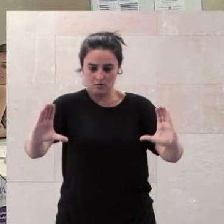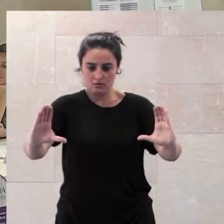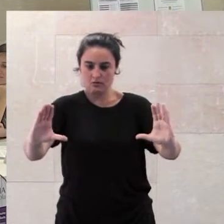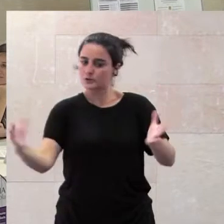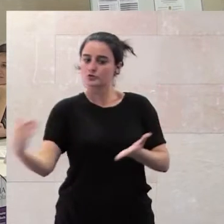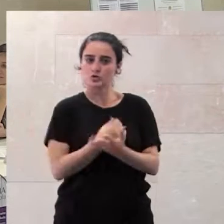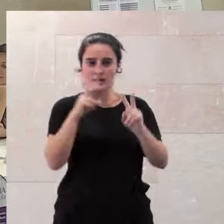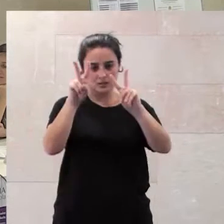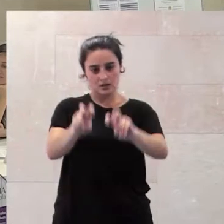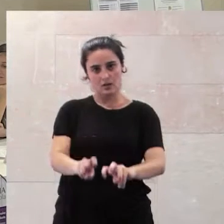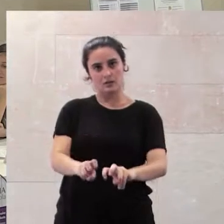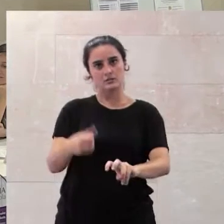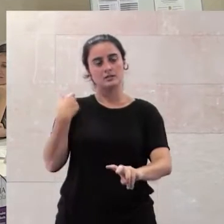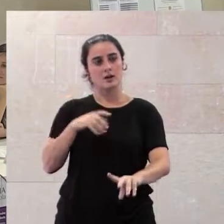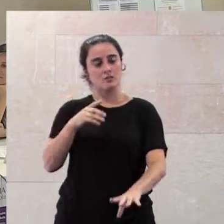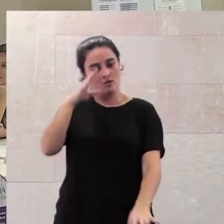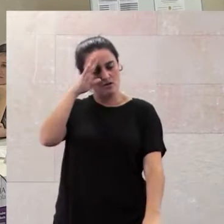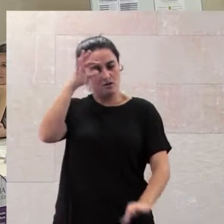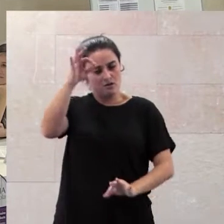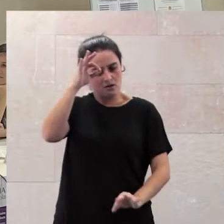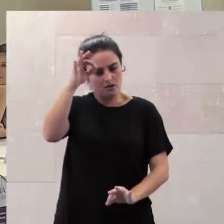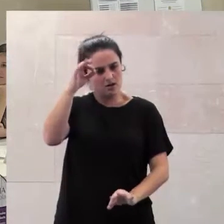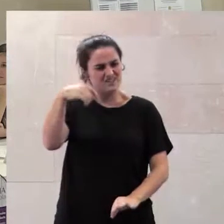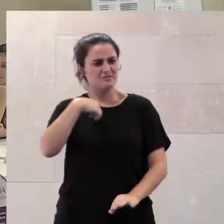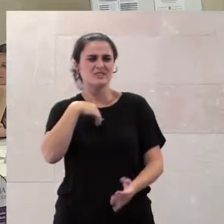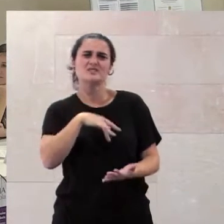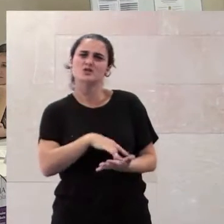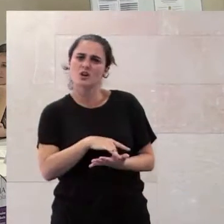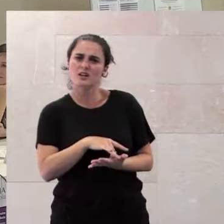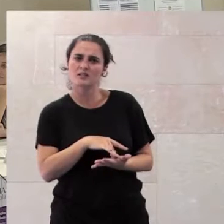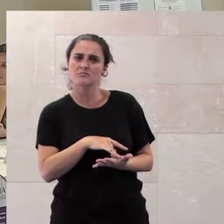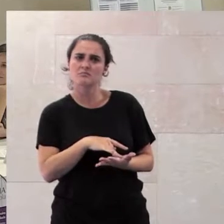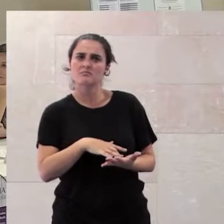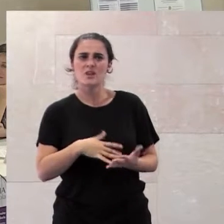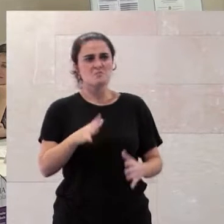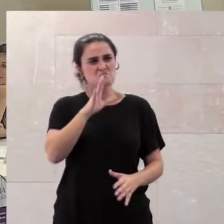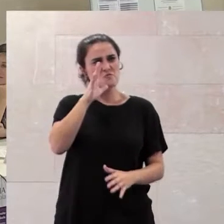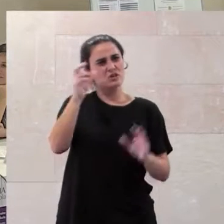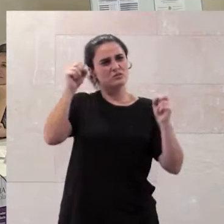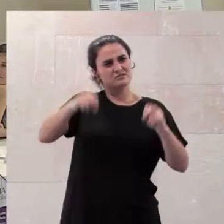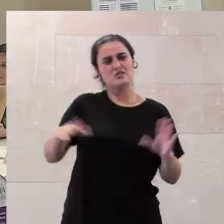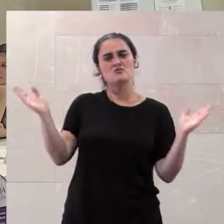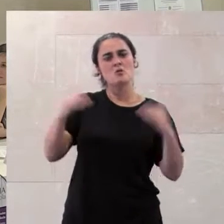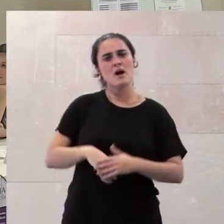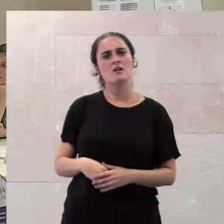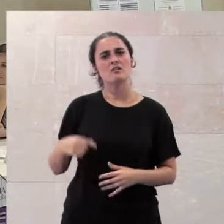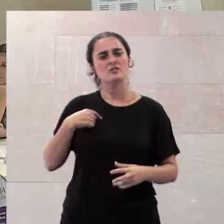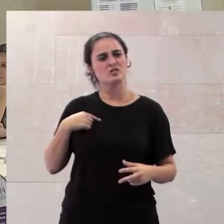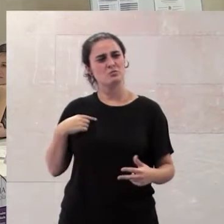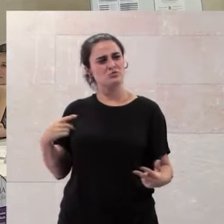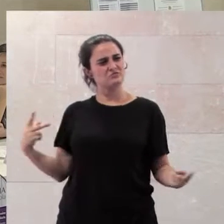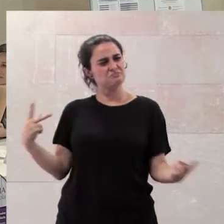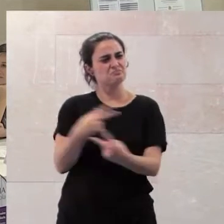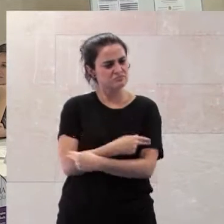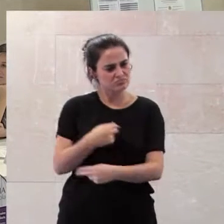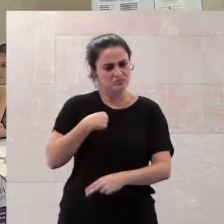¿no? Y de repente le encontrábamos un sentido, que esto que me pasa a mí, Leire Groben, pues no me pasa, porque sí, esta frustración que tengo de que voy a una